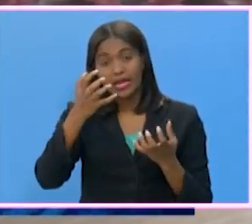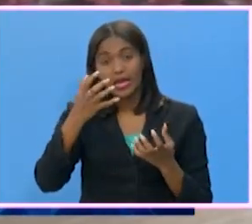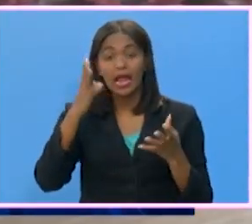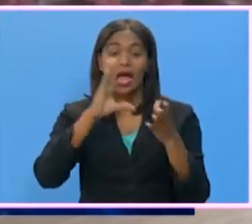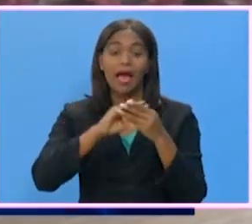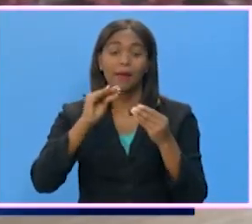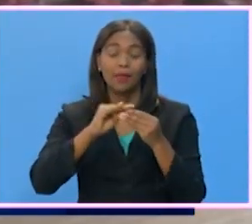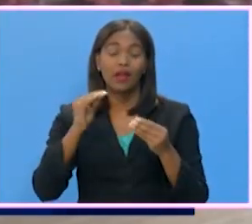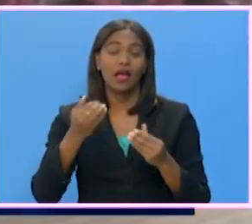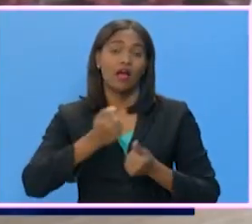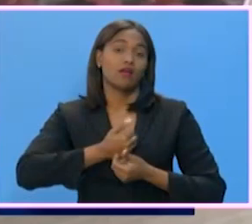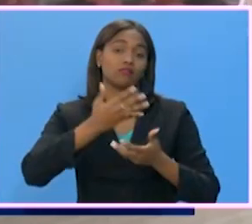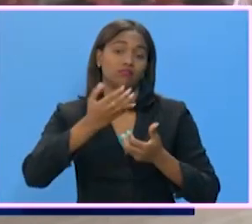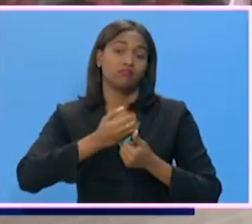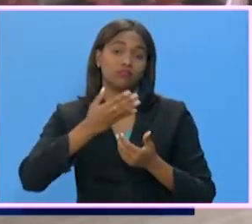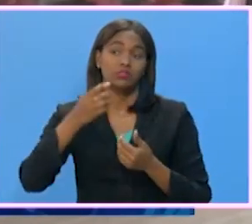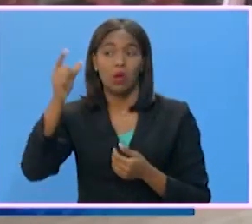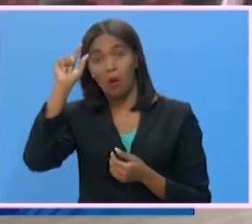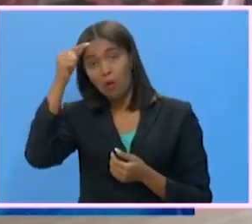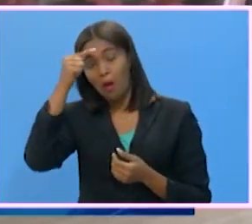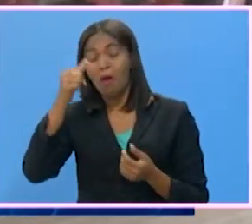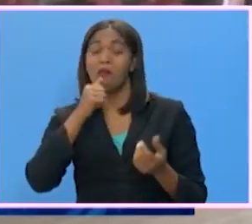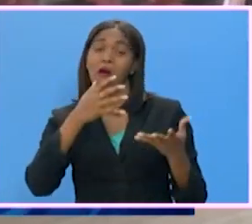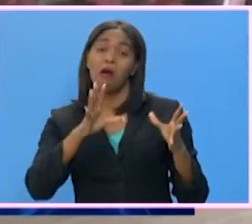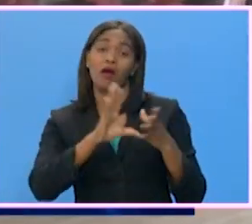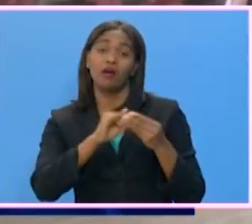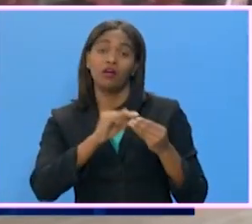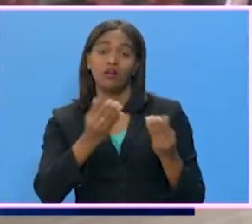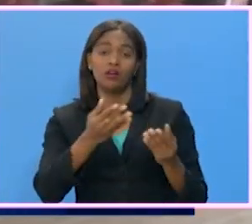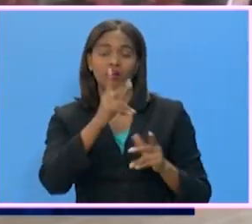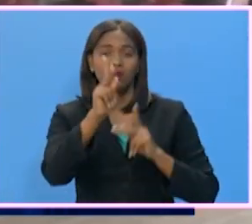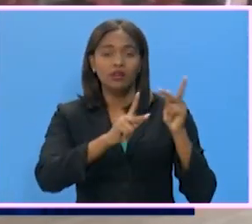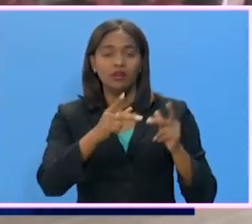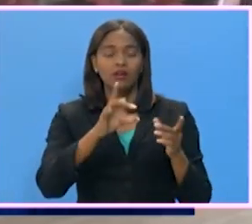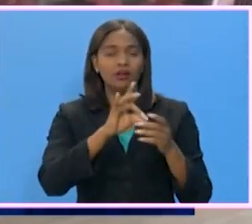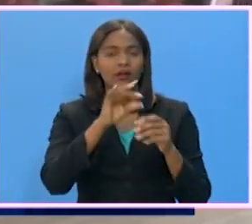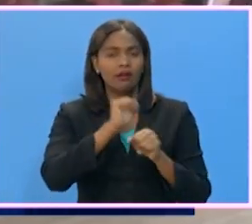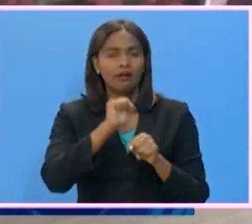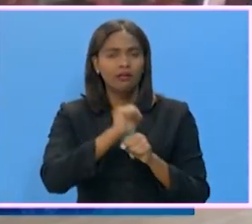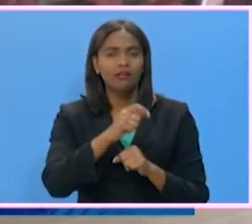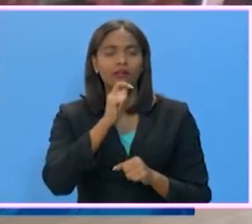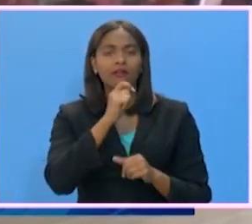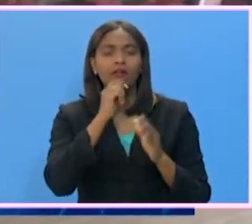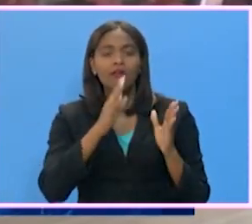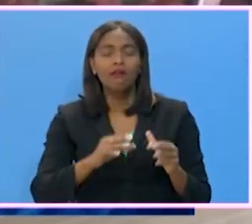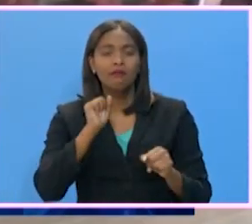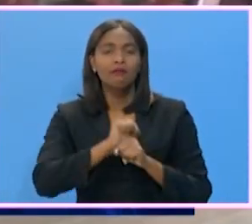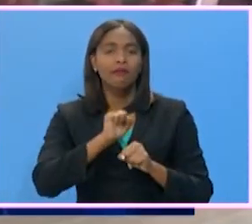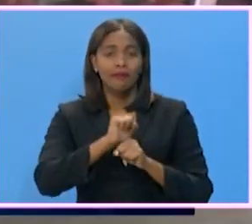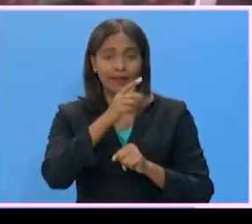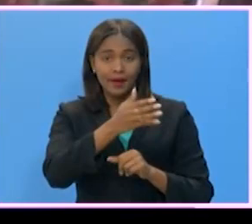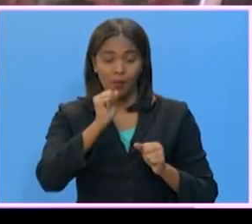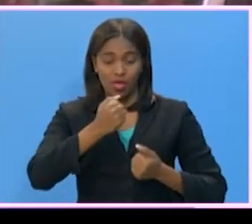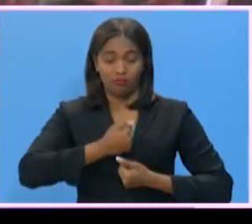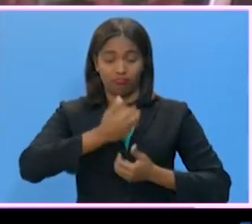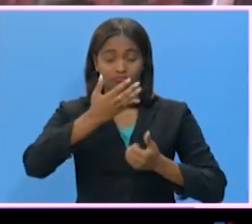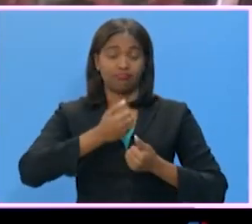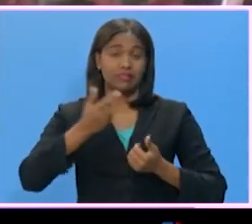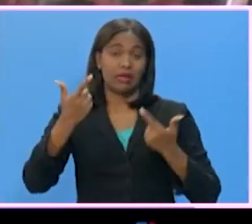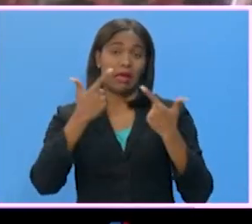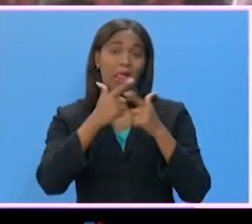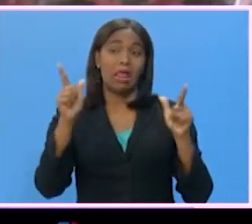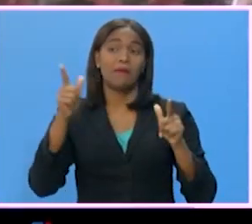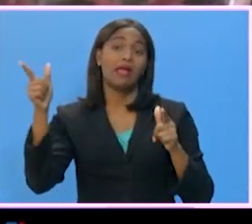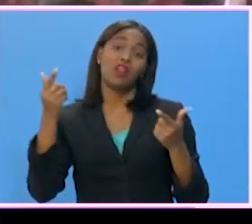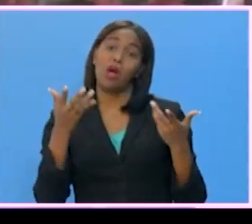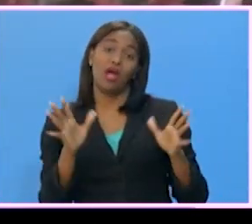otros actores del sistema, ustedes, la prensa, y puedan expresarse libremente de lo que entiendan, pero